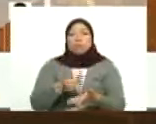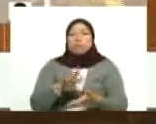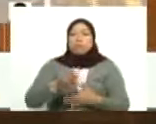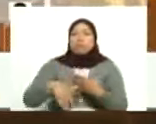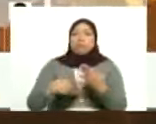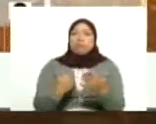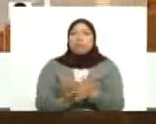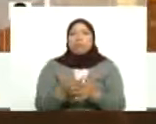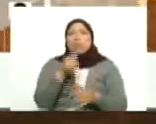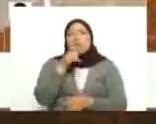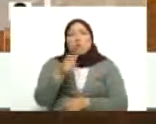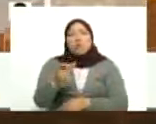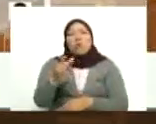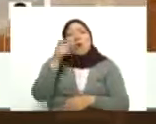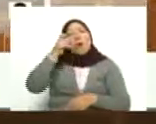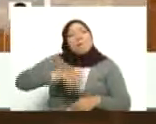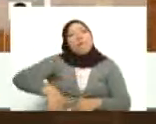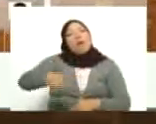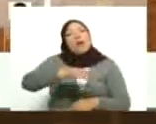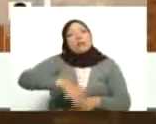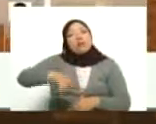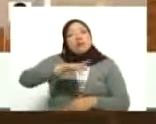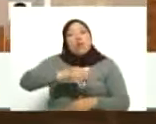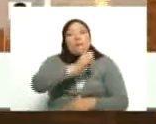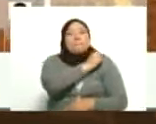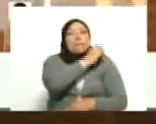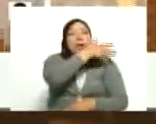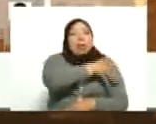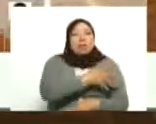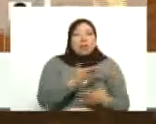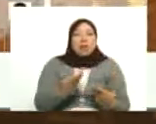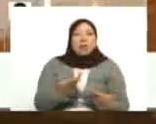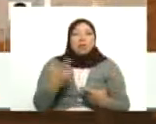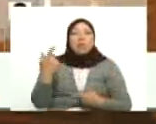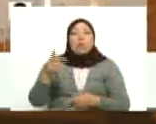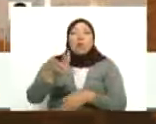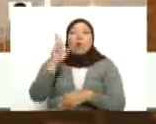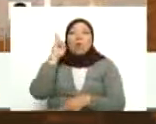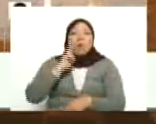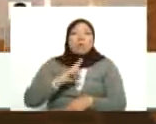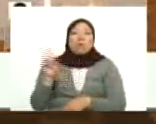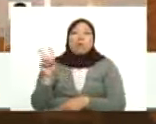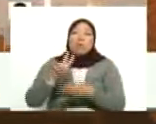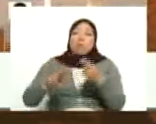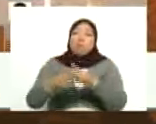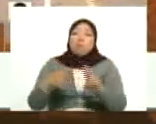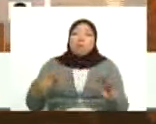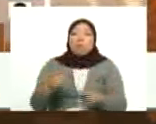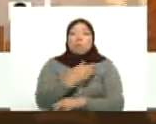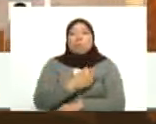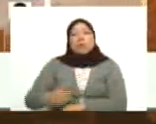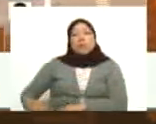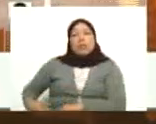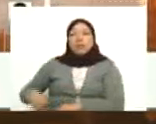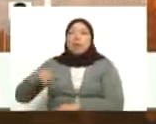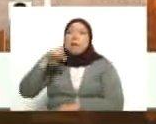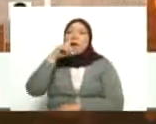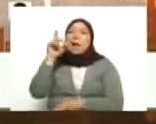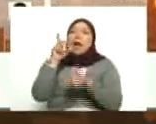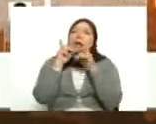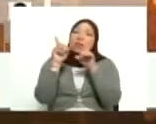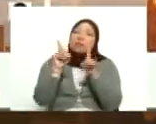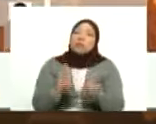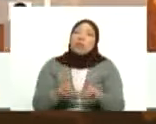como un genocidio contra la población palestina. Ante este escenario, la diplomacia bolivariana de paz, el presidente Nicolás Maduro Moros, ha decidido,